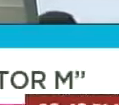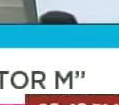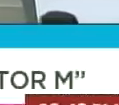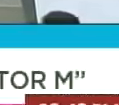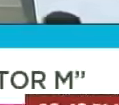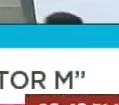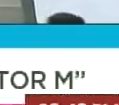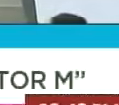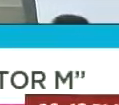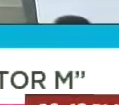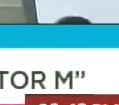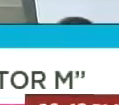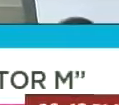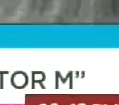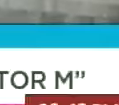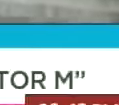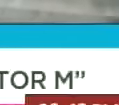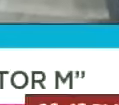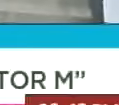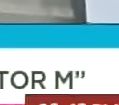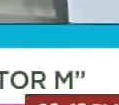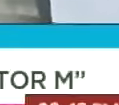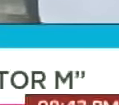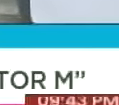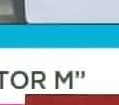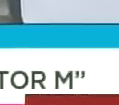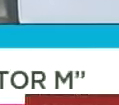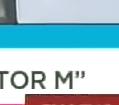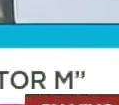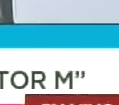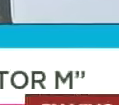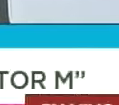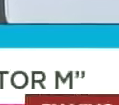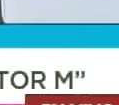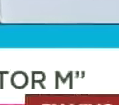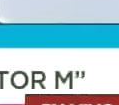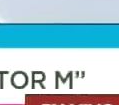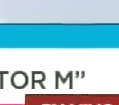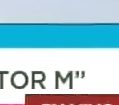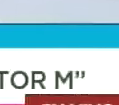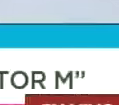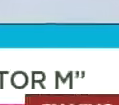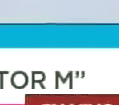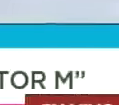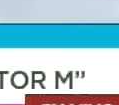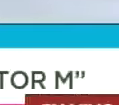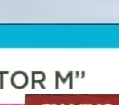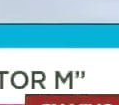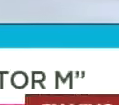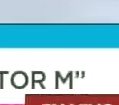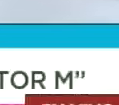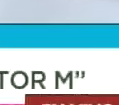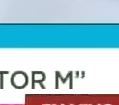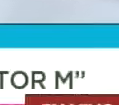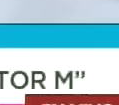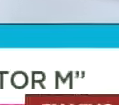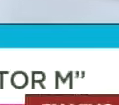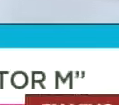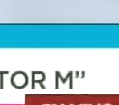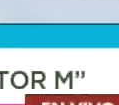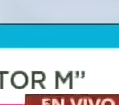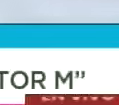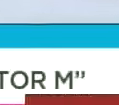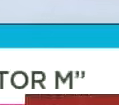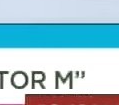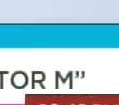y mi futuro, voy para adelante con Maduro. Yo no me rindo porque